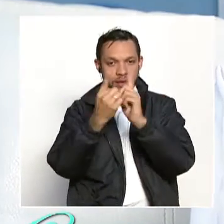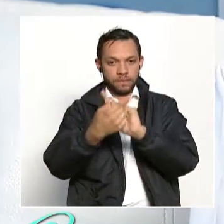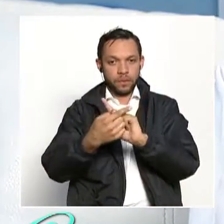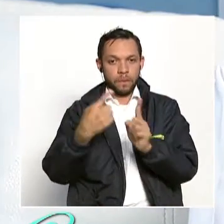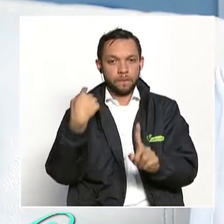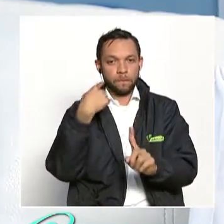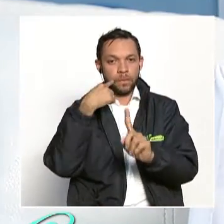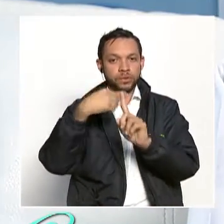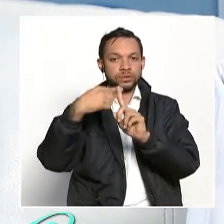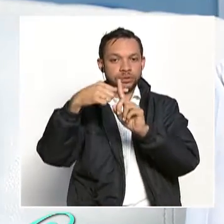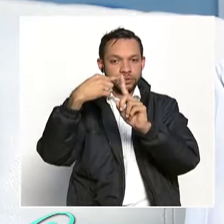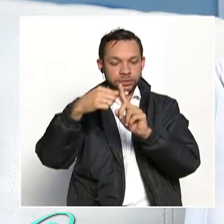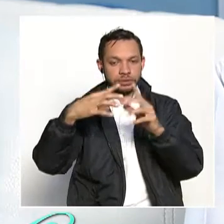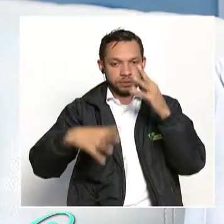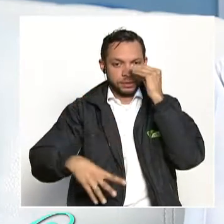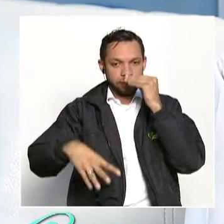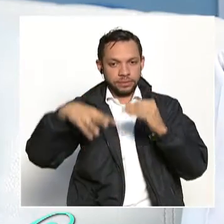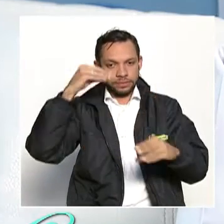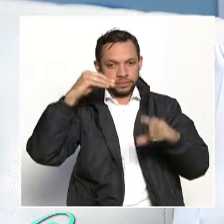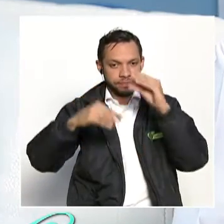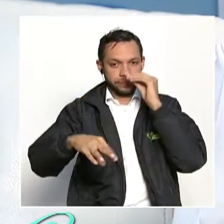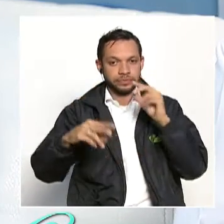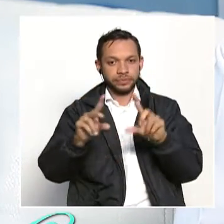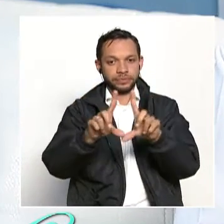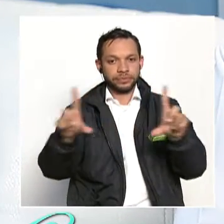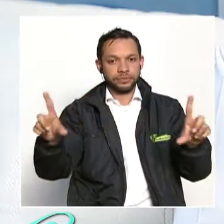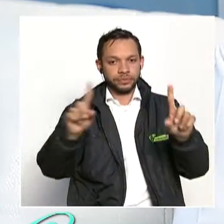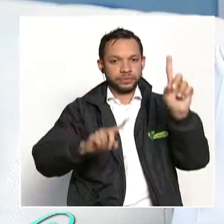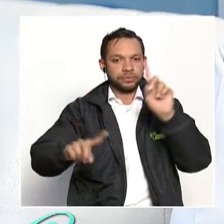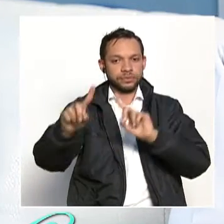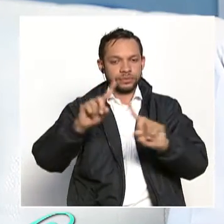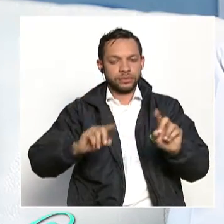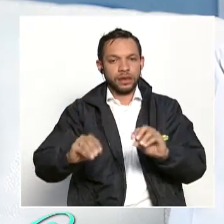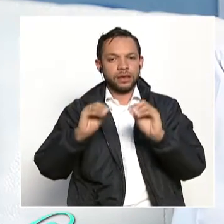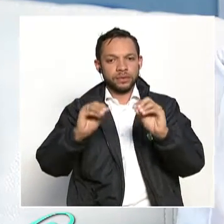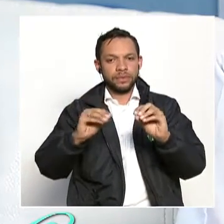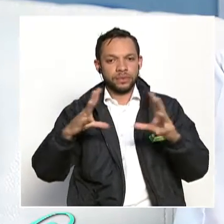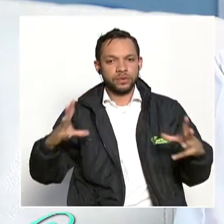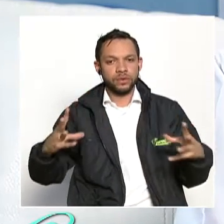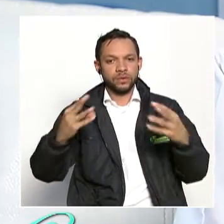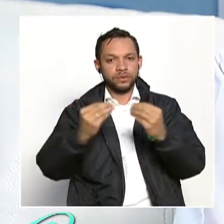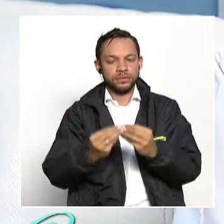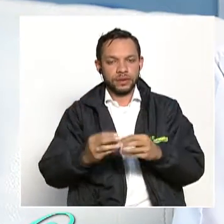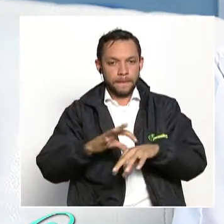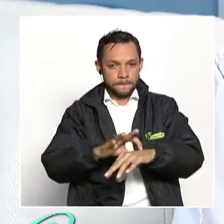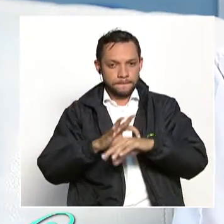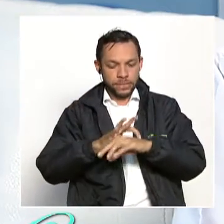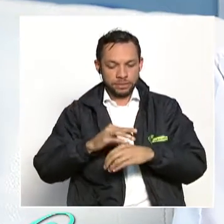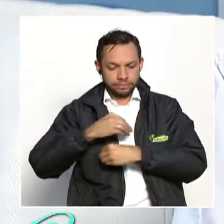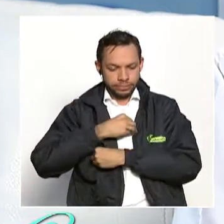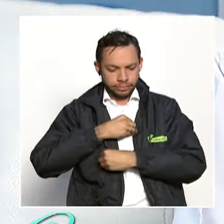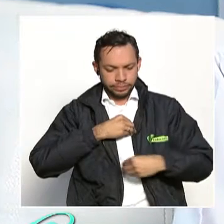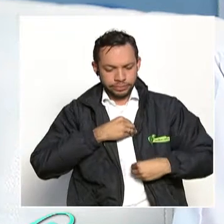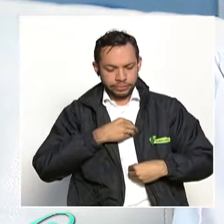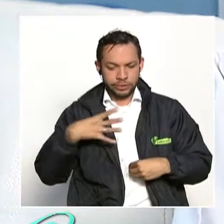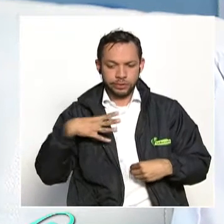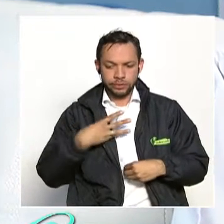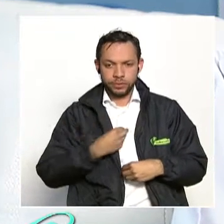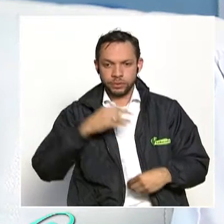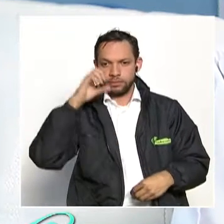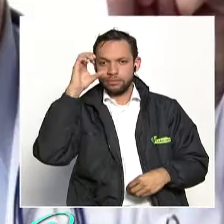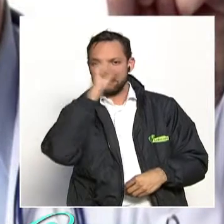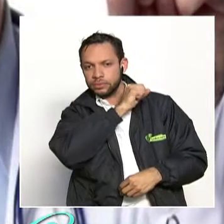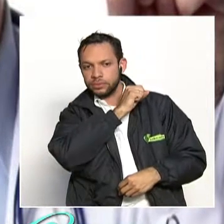este tema porque realmente nosotros venimos haciendo un proceso terapéutico que cada vez nos